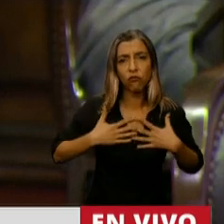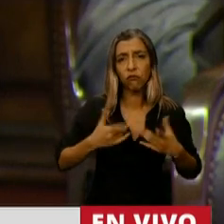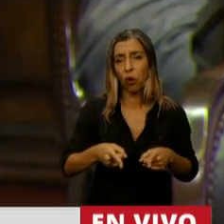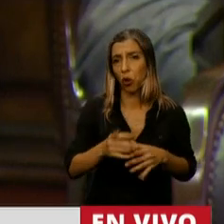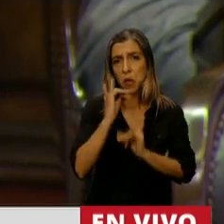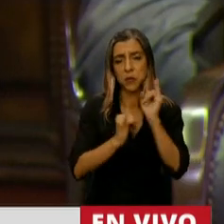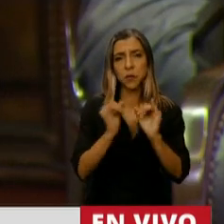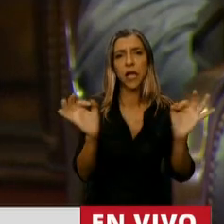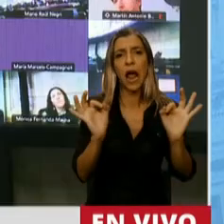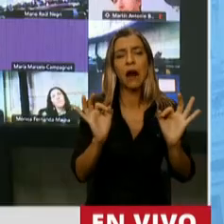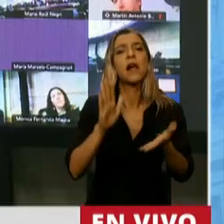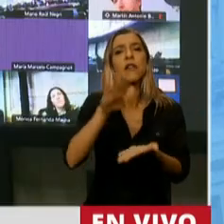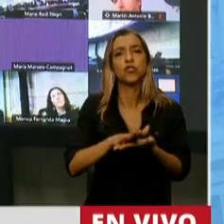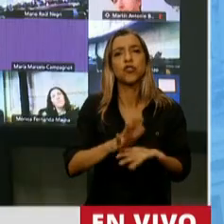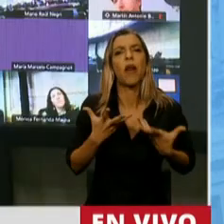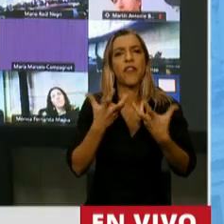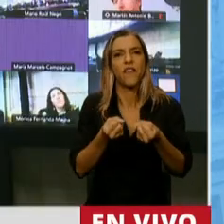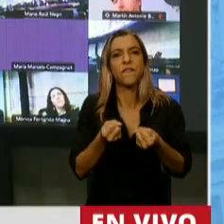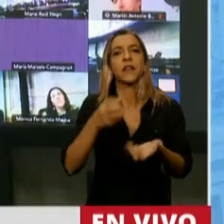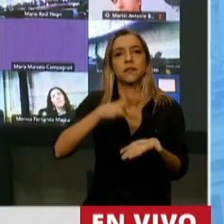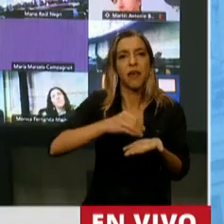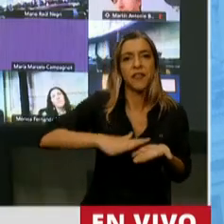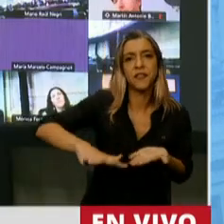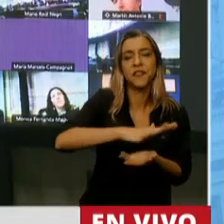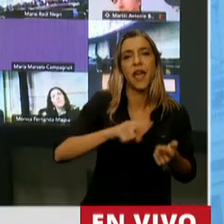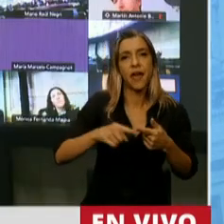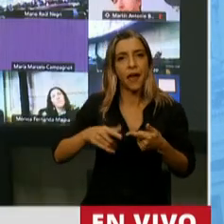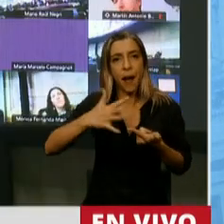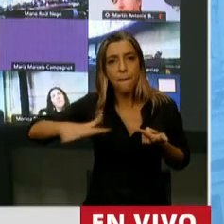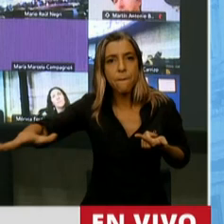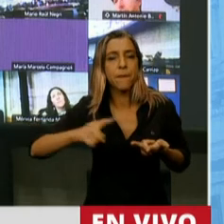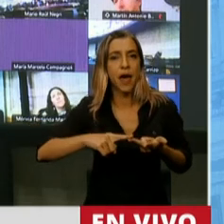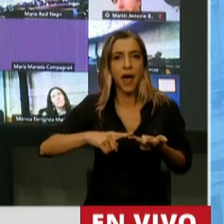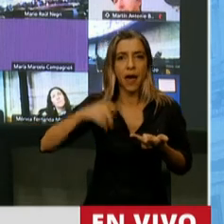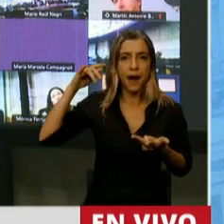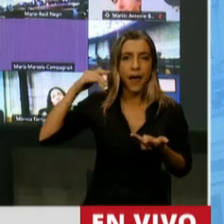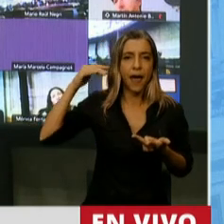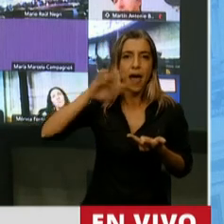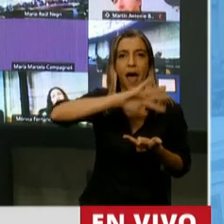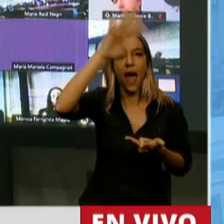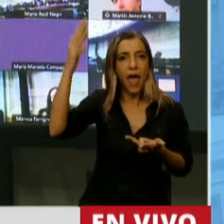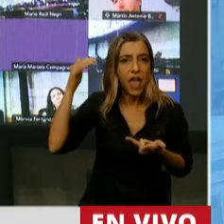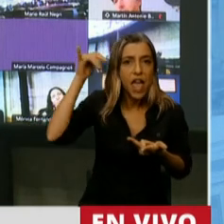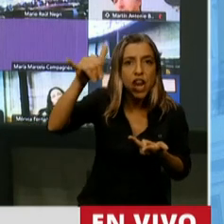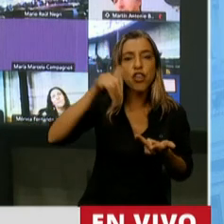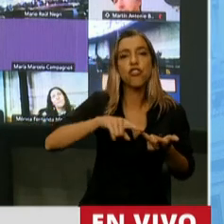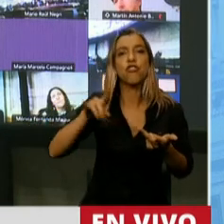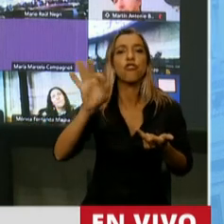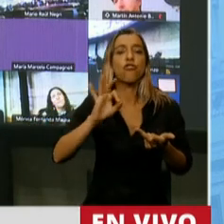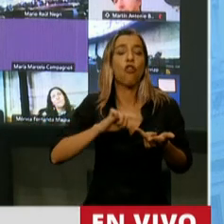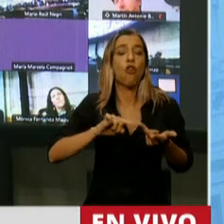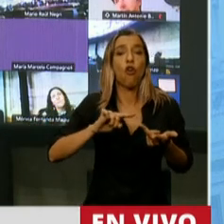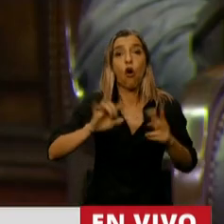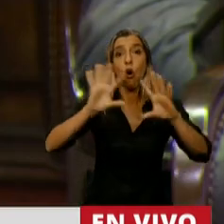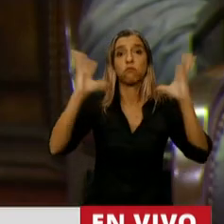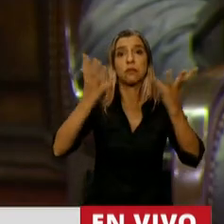defensa del espacio terrestre marítimo aéreo la ciberdefensa o al ciberespacio